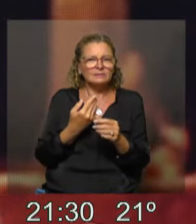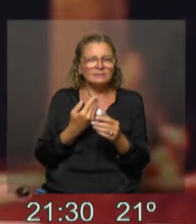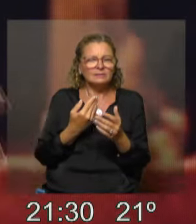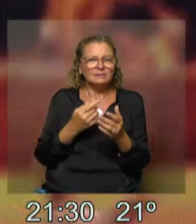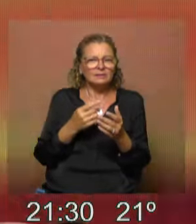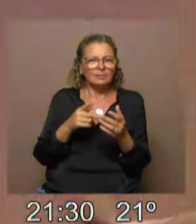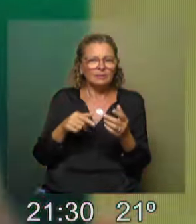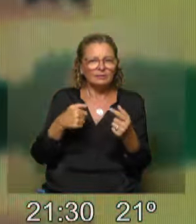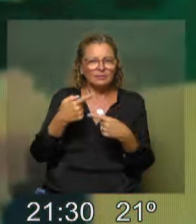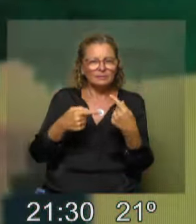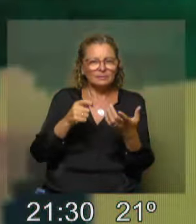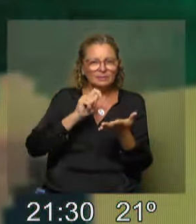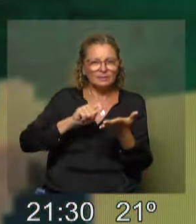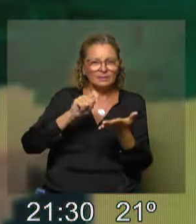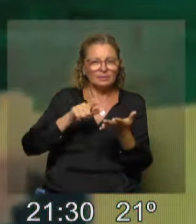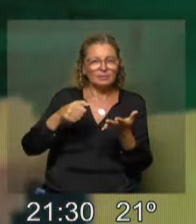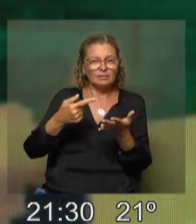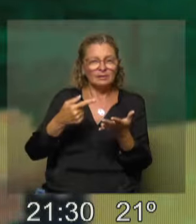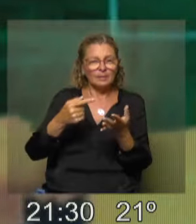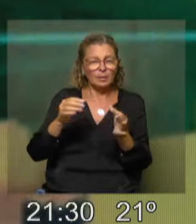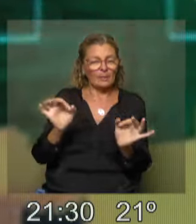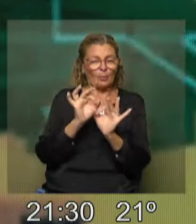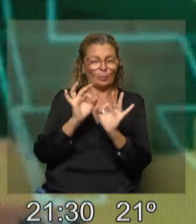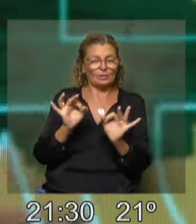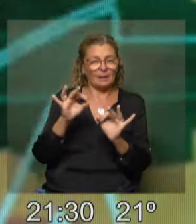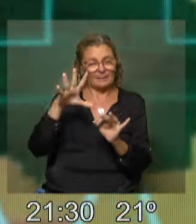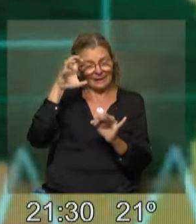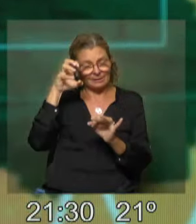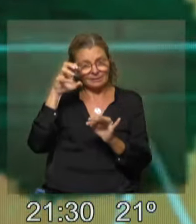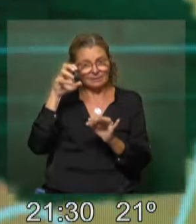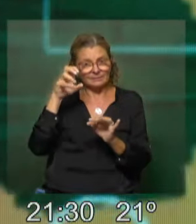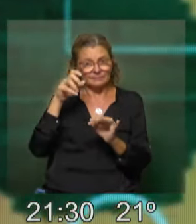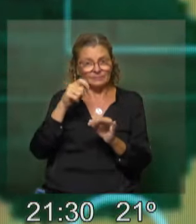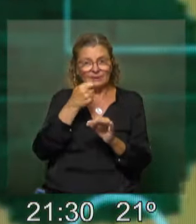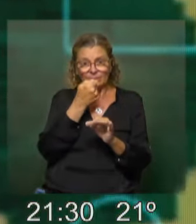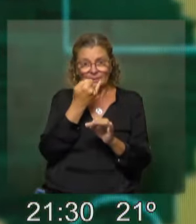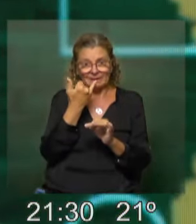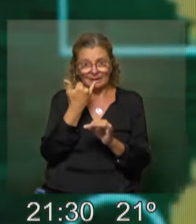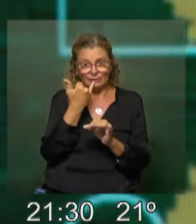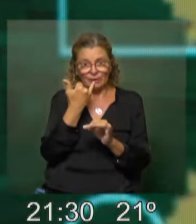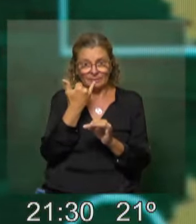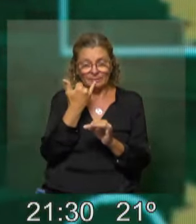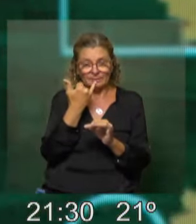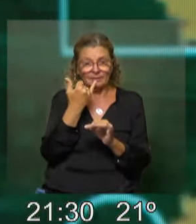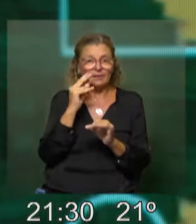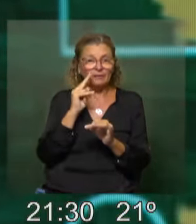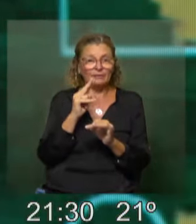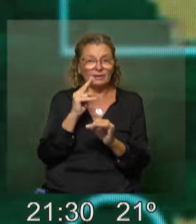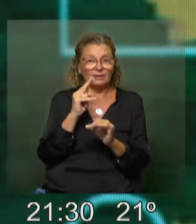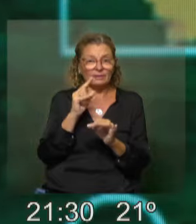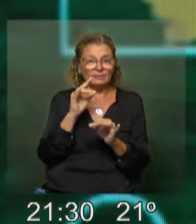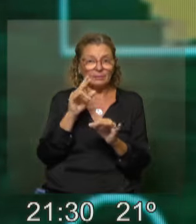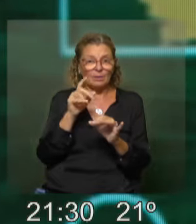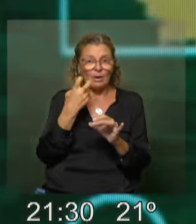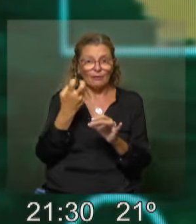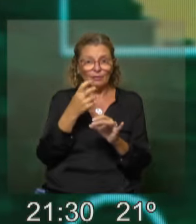fui siguiendo con la estrofa y después se me ocurrió el estribillo, la melodía, y fue por ahí, viste, grabé con el teléfono, quedó, y después dije, a ver, vamos a encontrar los